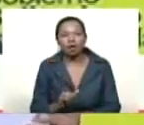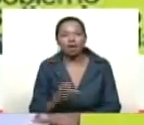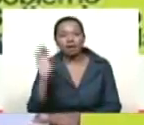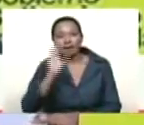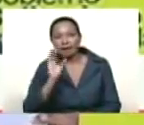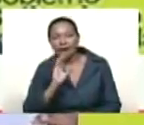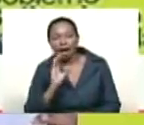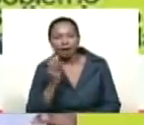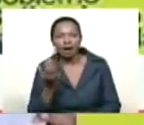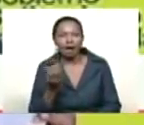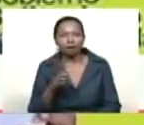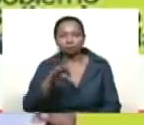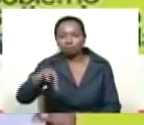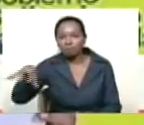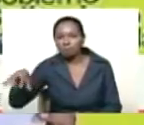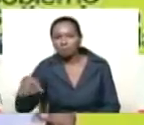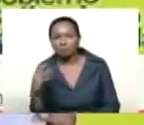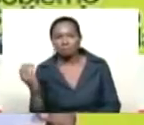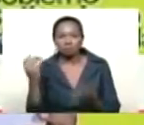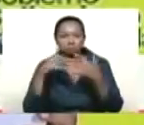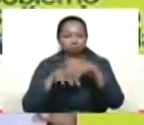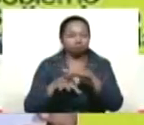Capital.